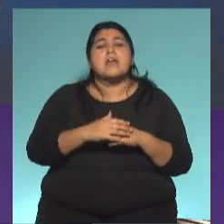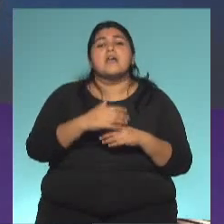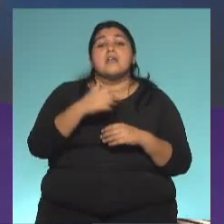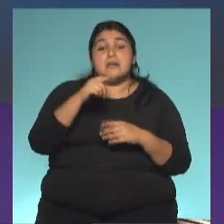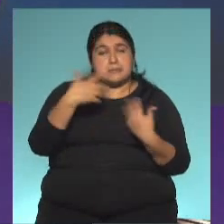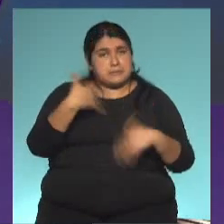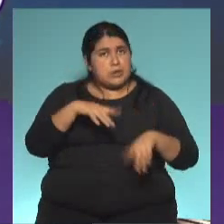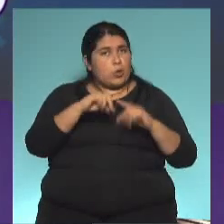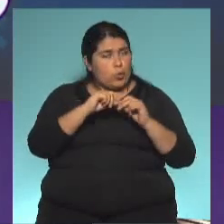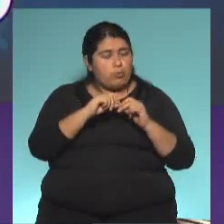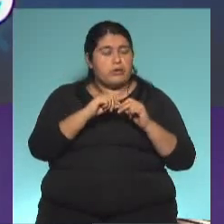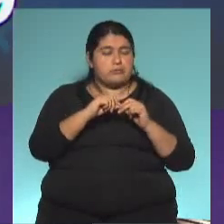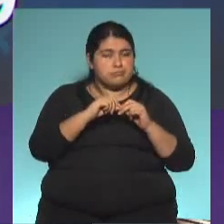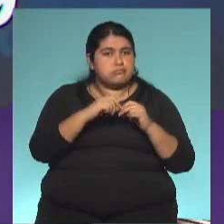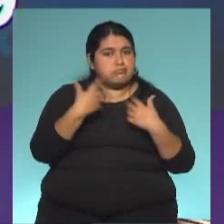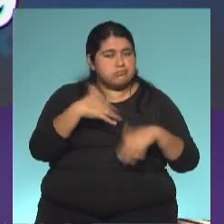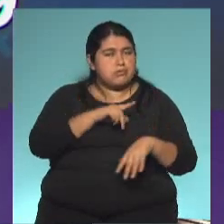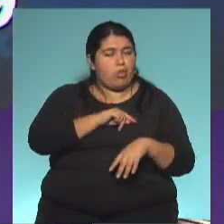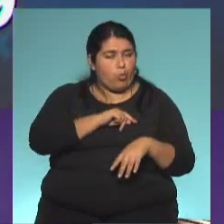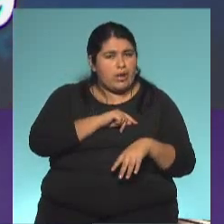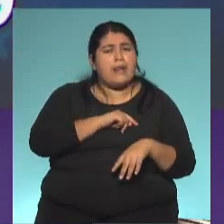74.063. Una cifra que, por supuesto, que duele.